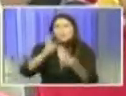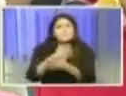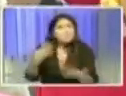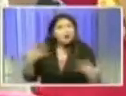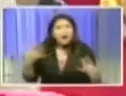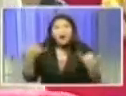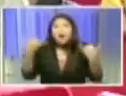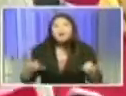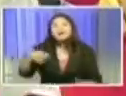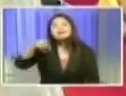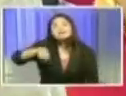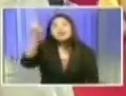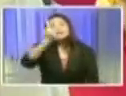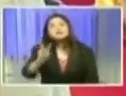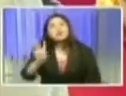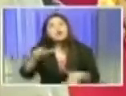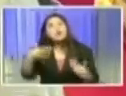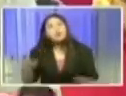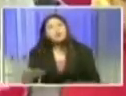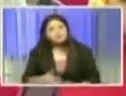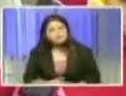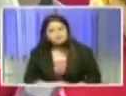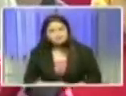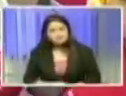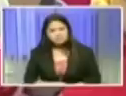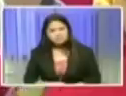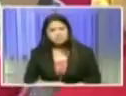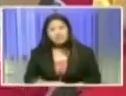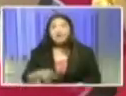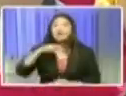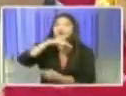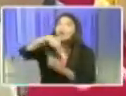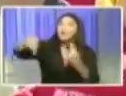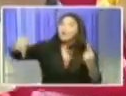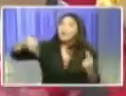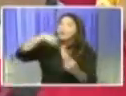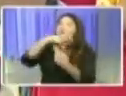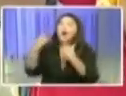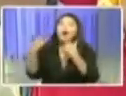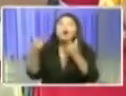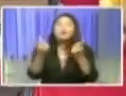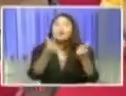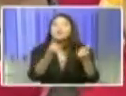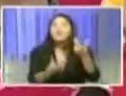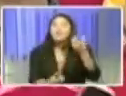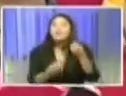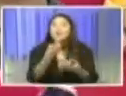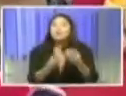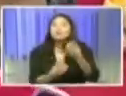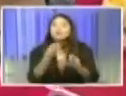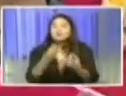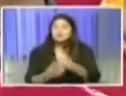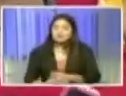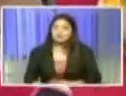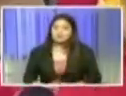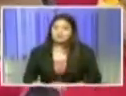que necesita Venezuela? La revolución económica productiva.